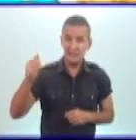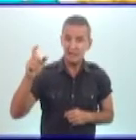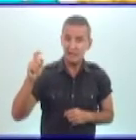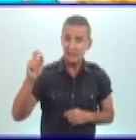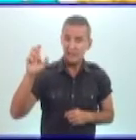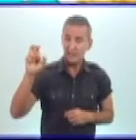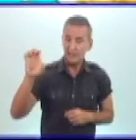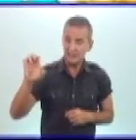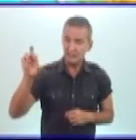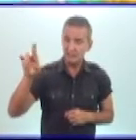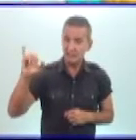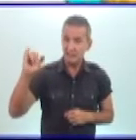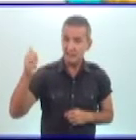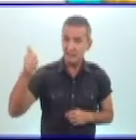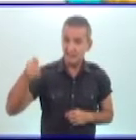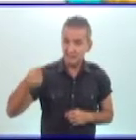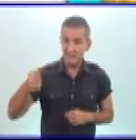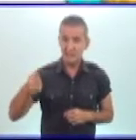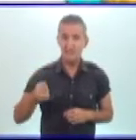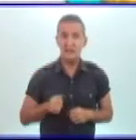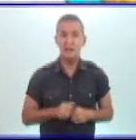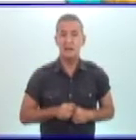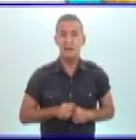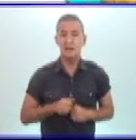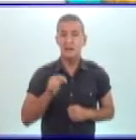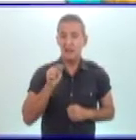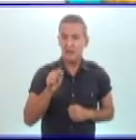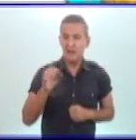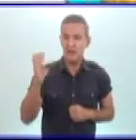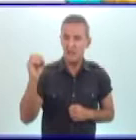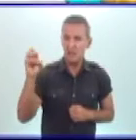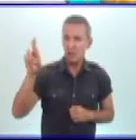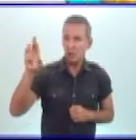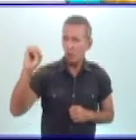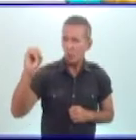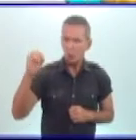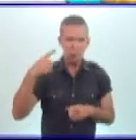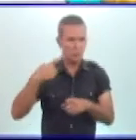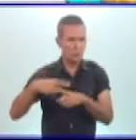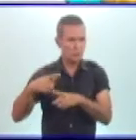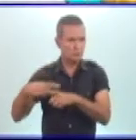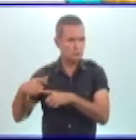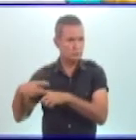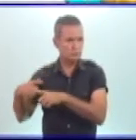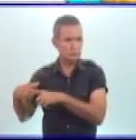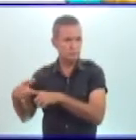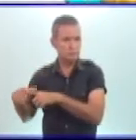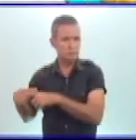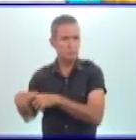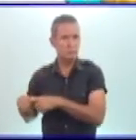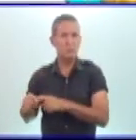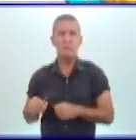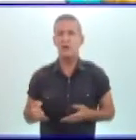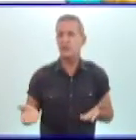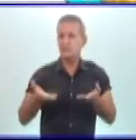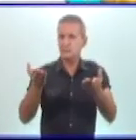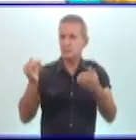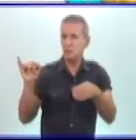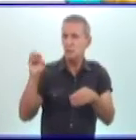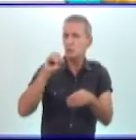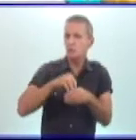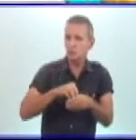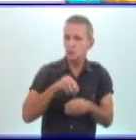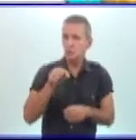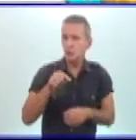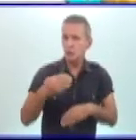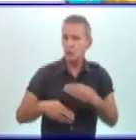España principalmente salía hacia estas potencias europeas en lugar de invertirse para su desarrollo interno. Esta situación,